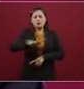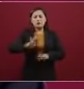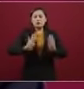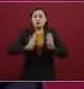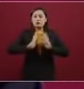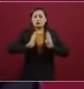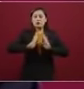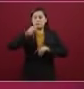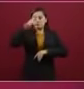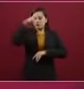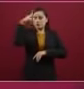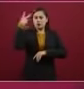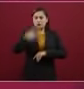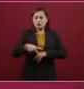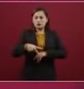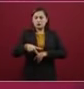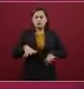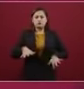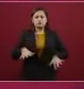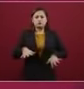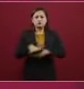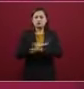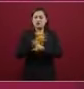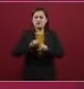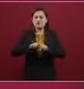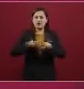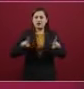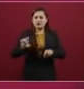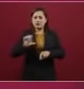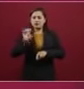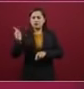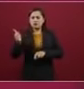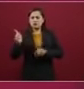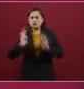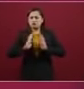distinto a otros ejércitos.